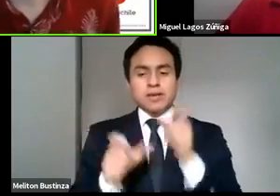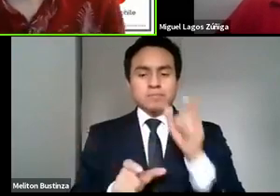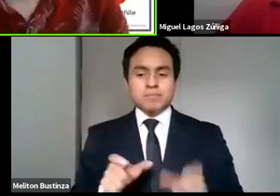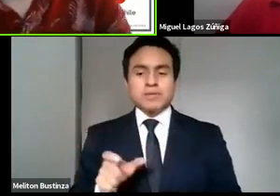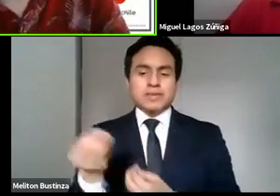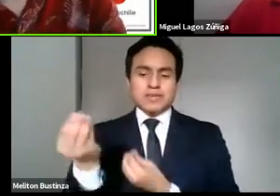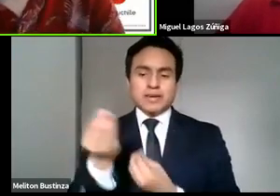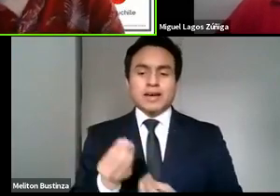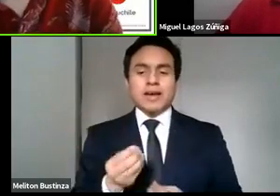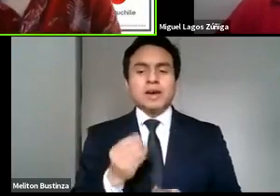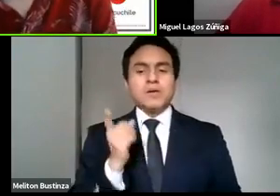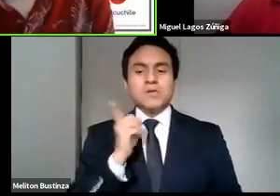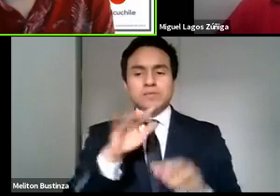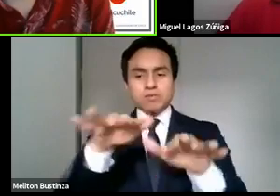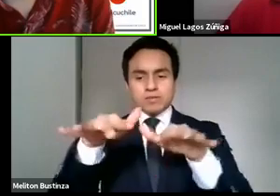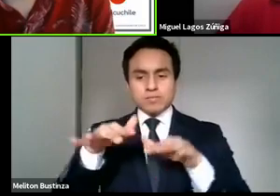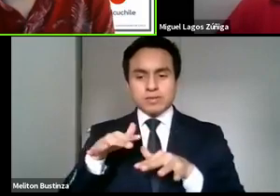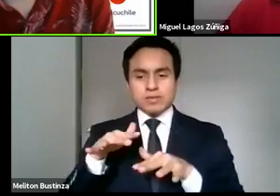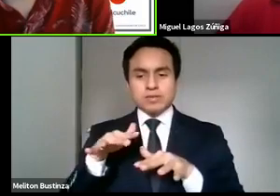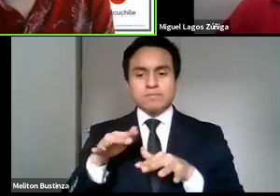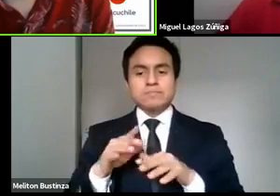bienvenida al último seminario del